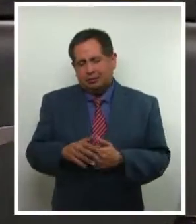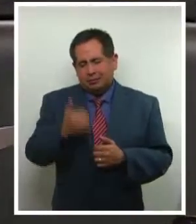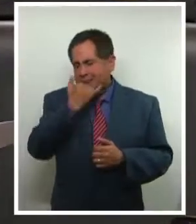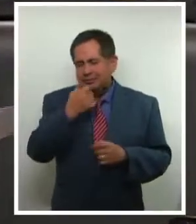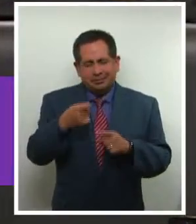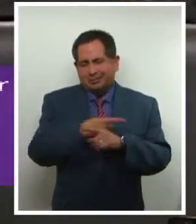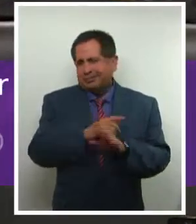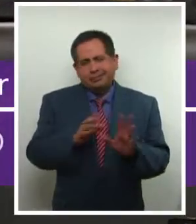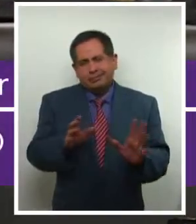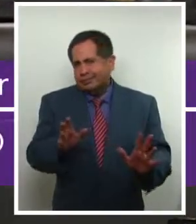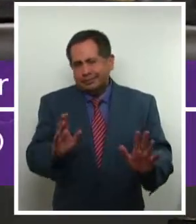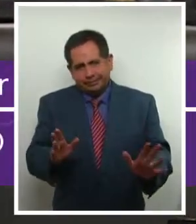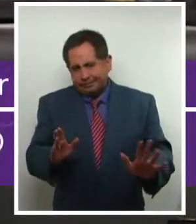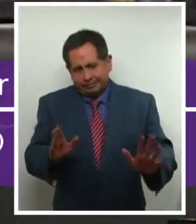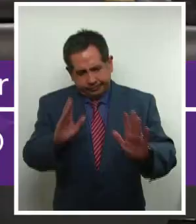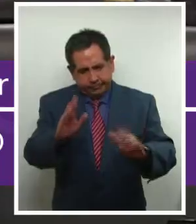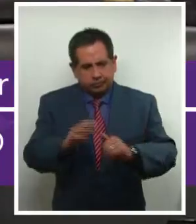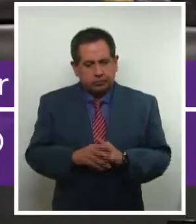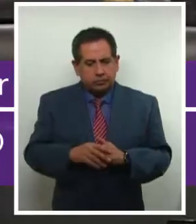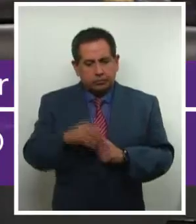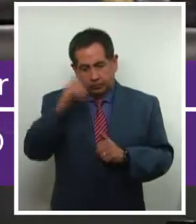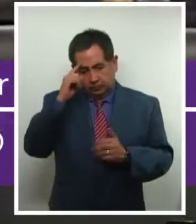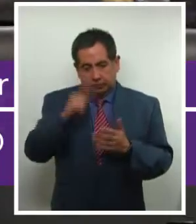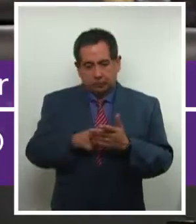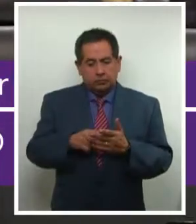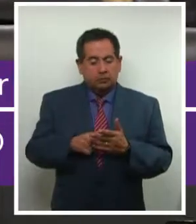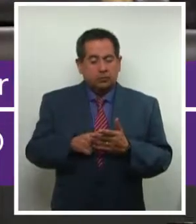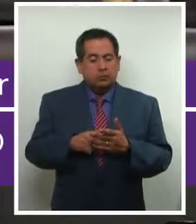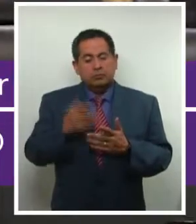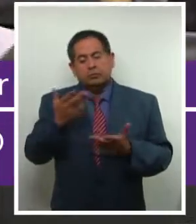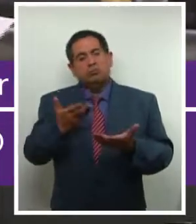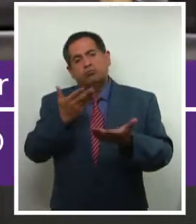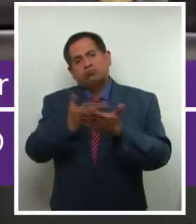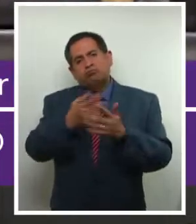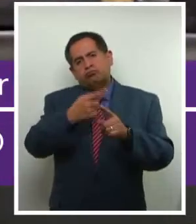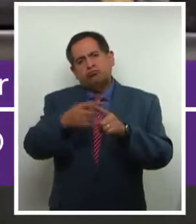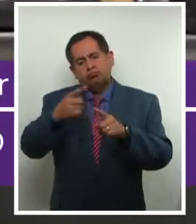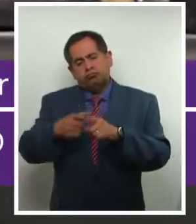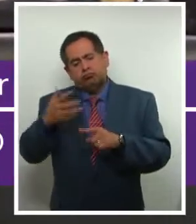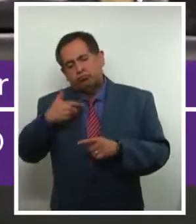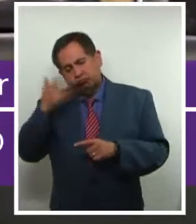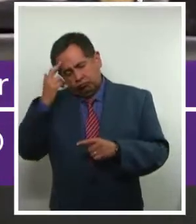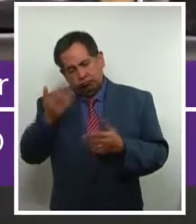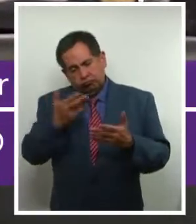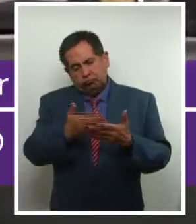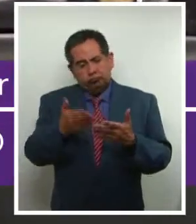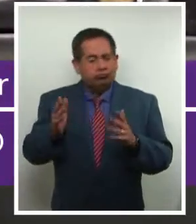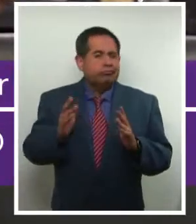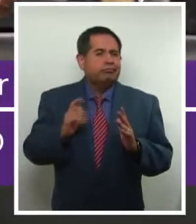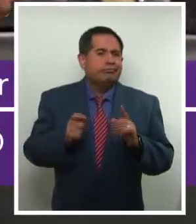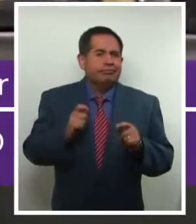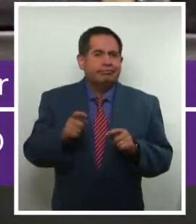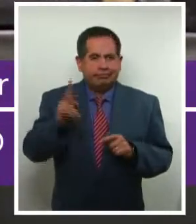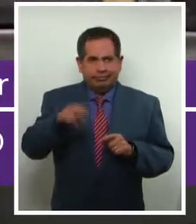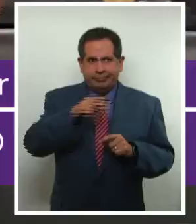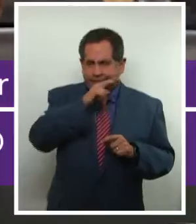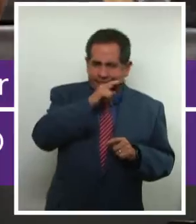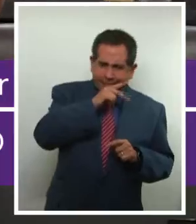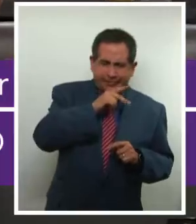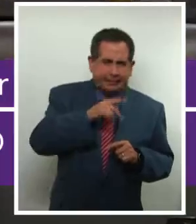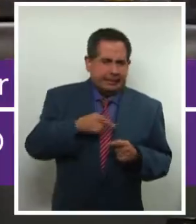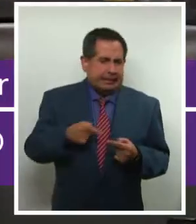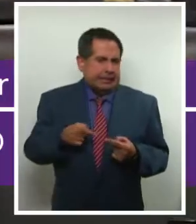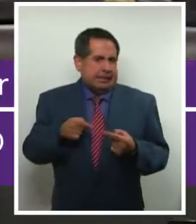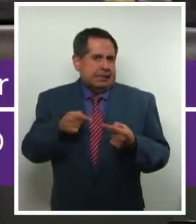equivocado. Yo creo que la manera en la que se han hecho planteamientos, sin duda alguna, generan preocupación y generan